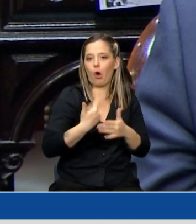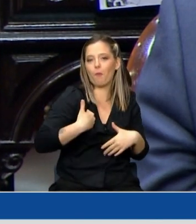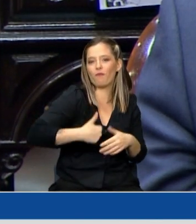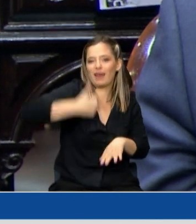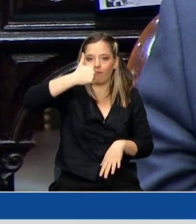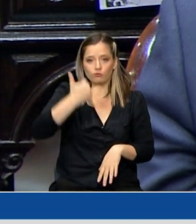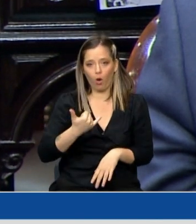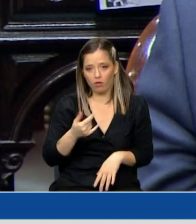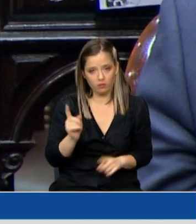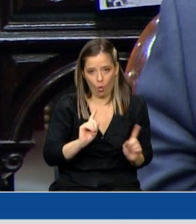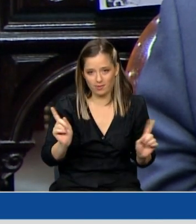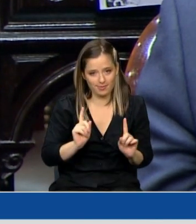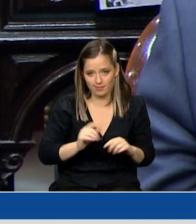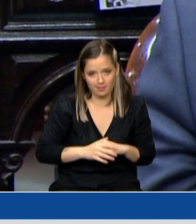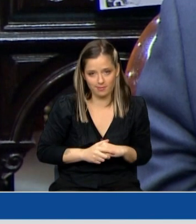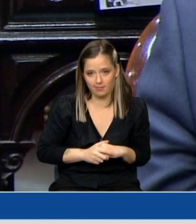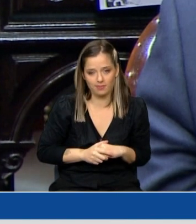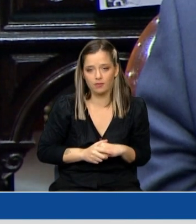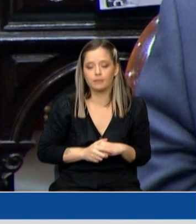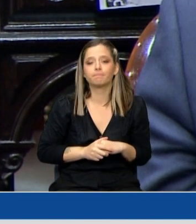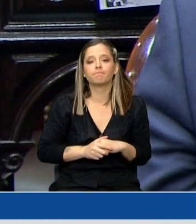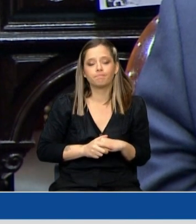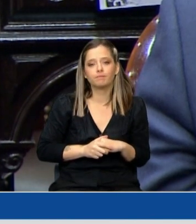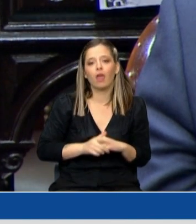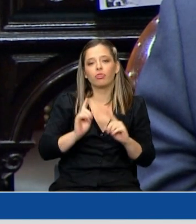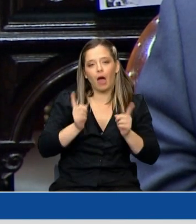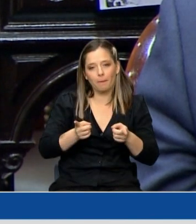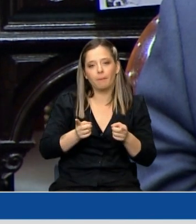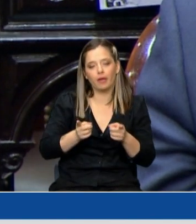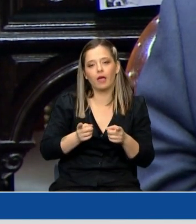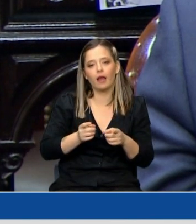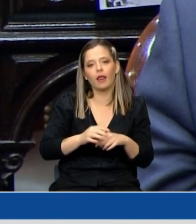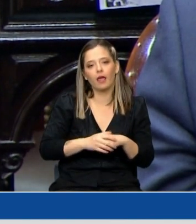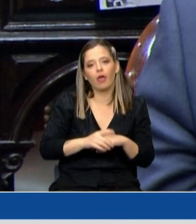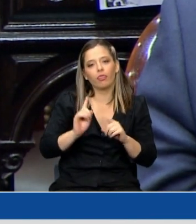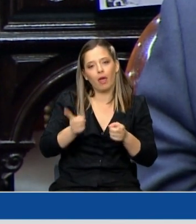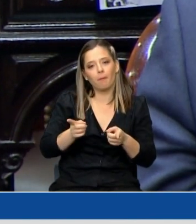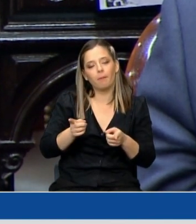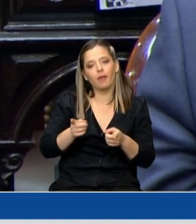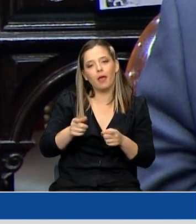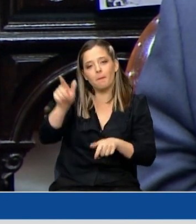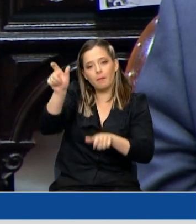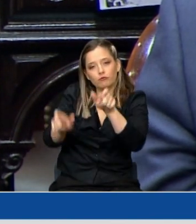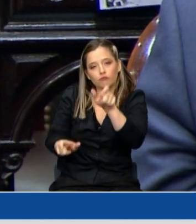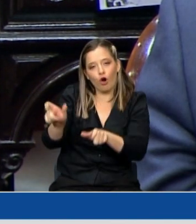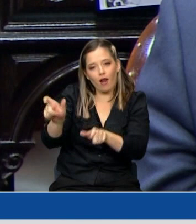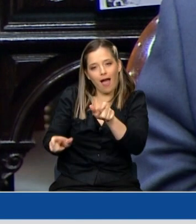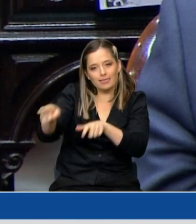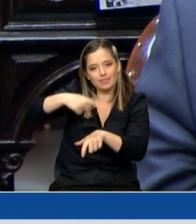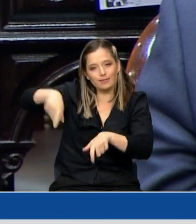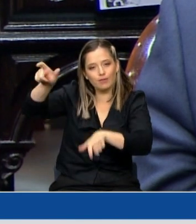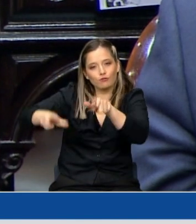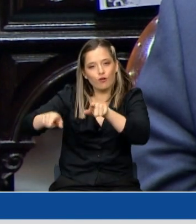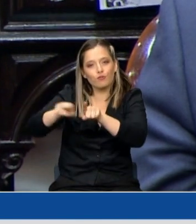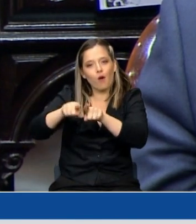así. Y agradecer a quienes trabajaron también en propuestas que